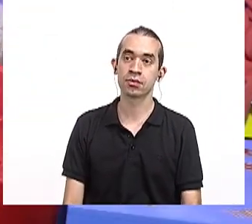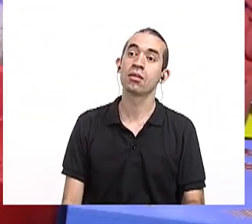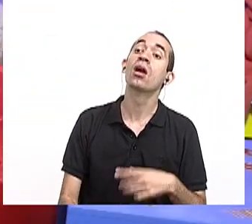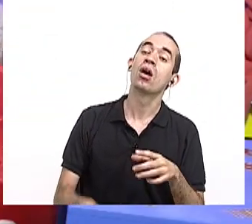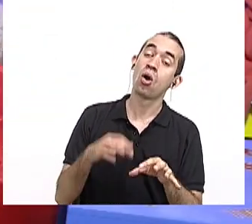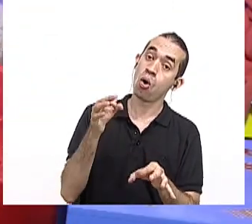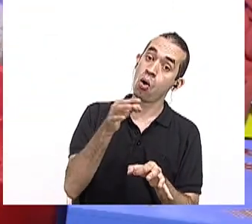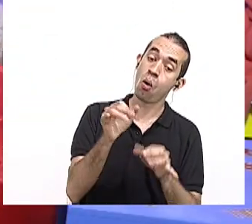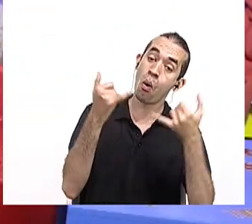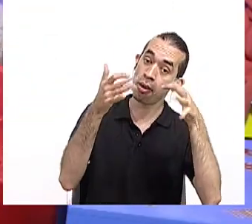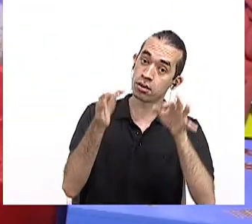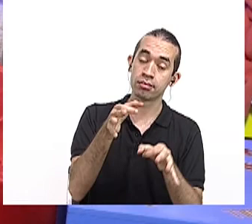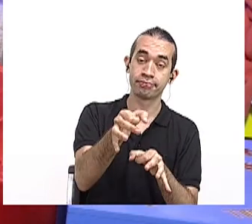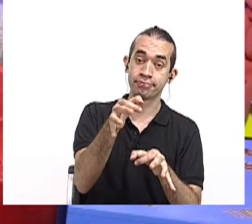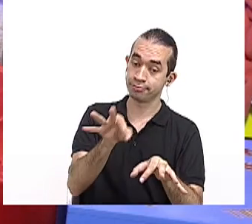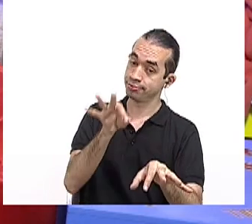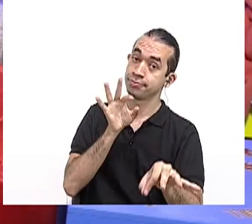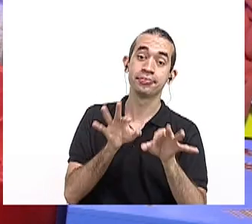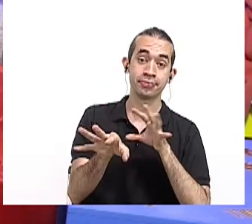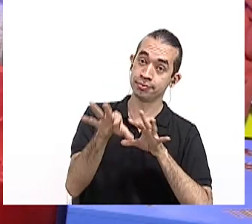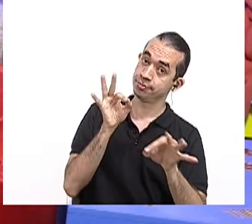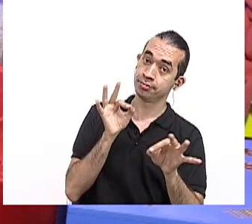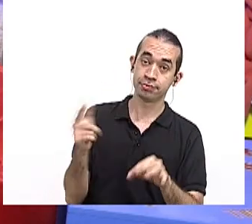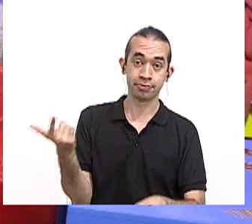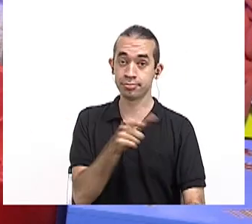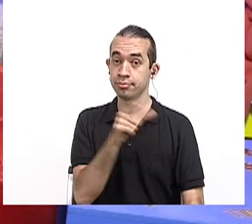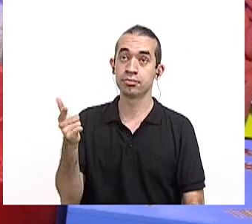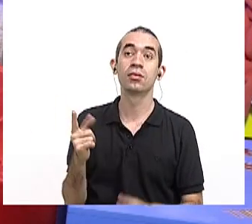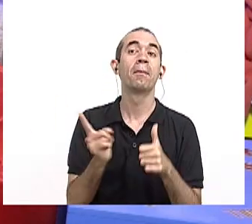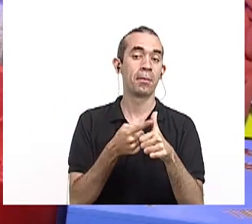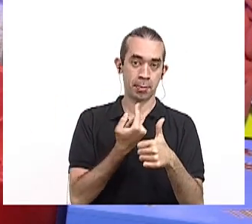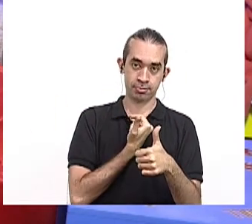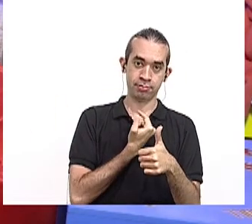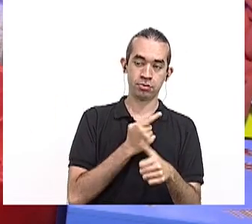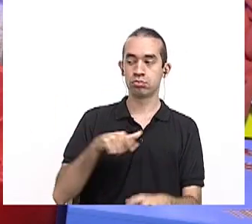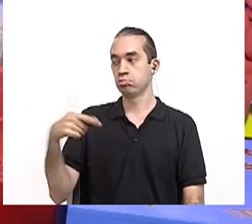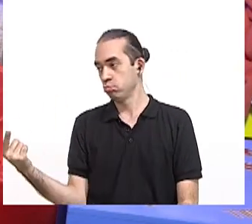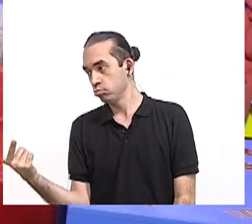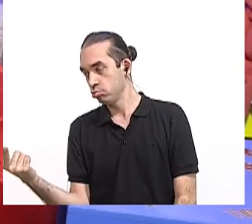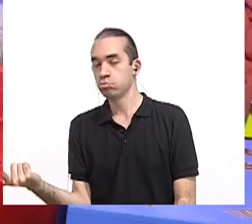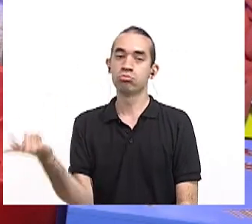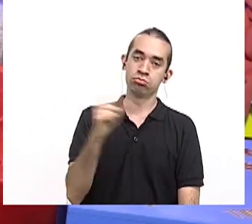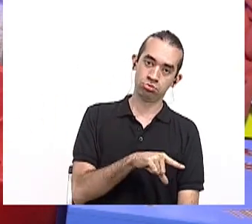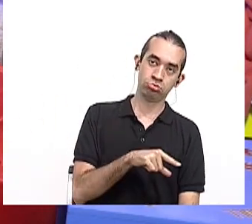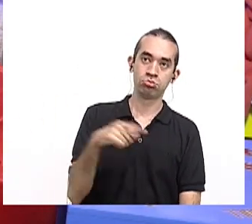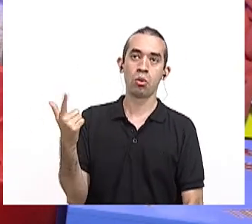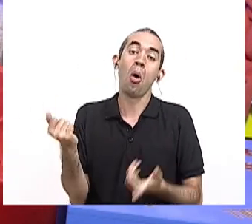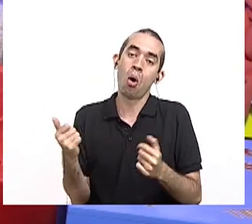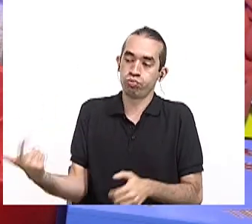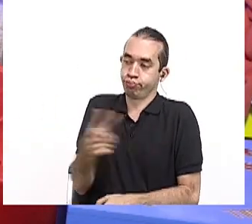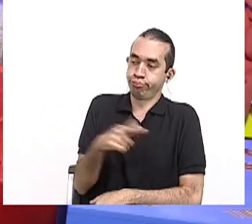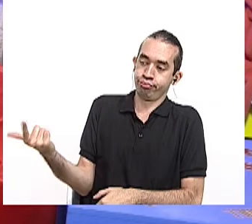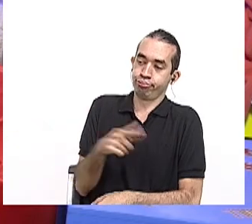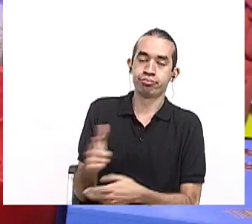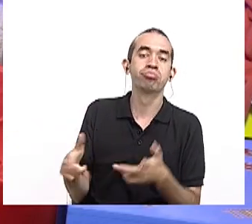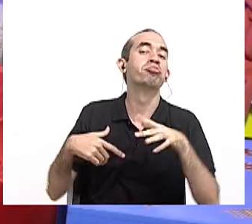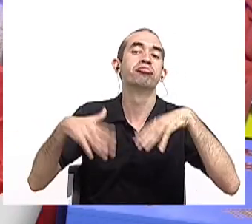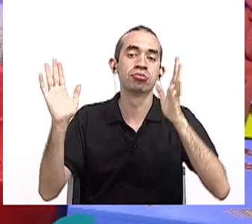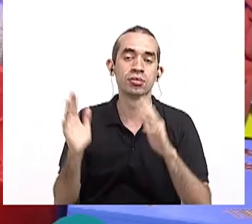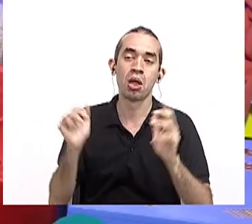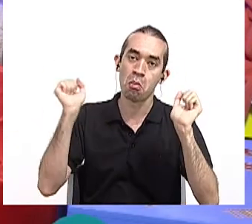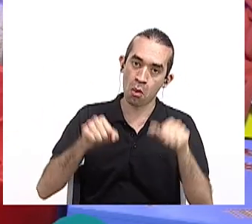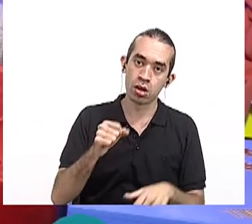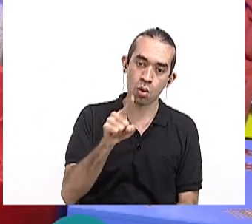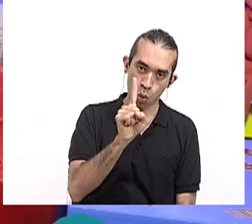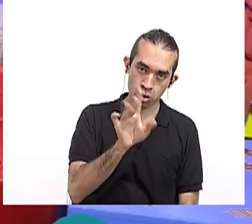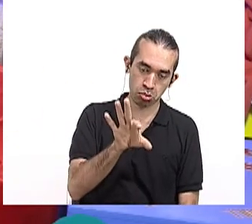uno de los jugadores retira las fichas alternándose. O sea, primero yo y después vos y puede ser al revés también. Se pueden retirar de 1